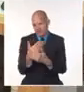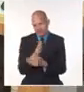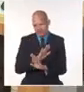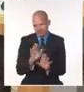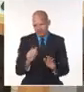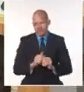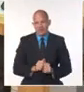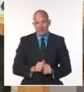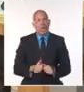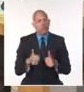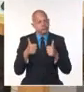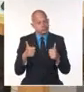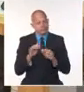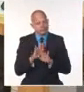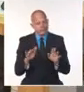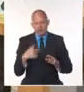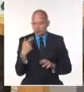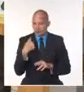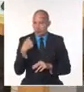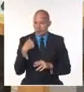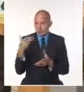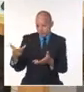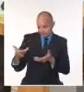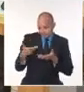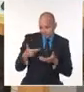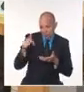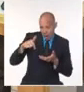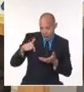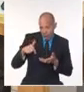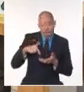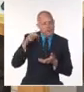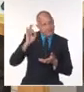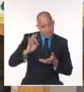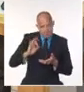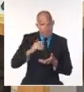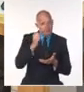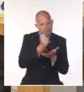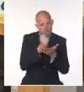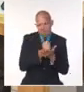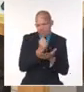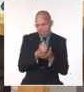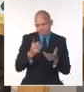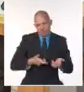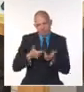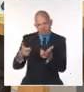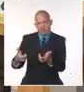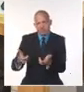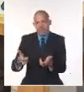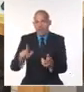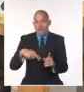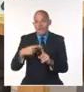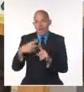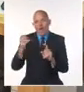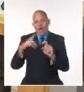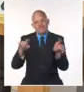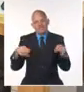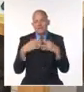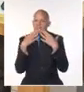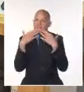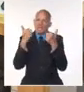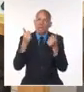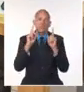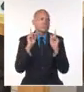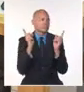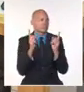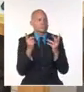que nos entra en el día y sale en el día. Ya. Es decir, que no hay. ¿Una oficina nueva? No, las condiciones de trabajo han sido insuperables,